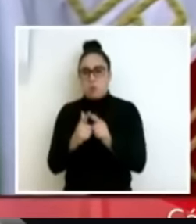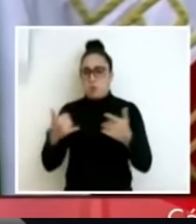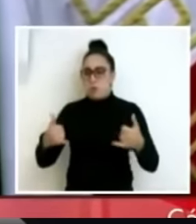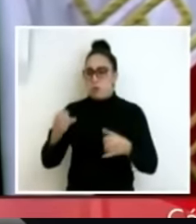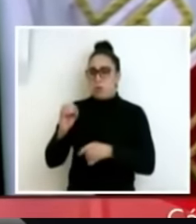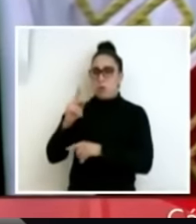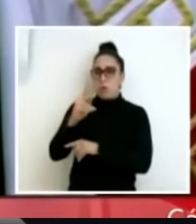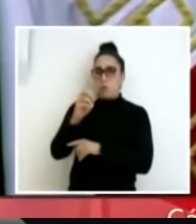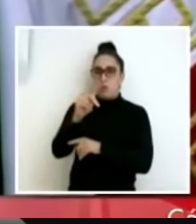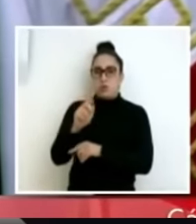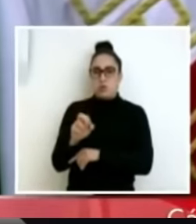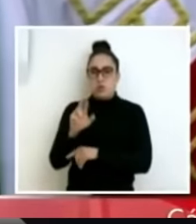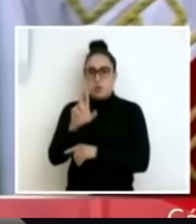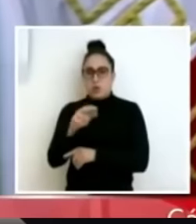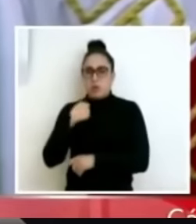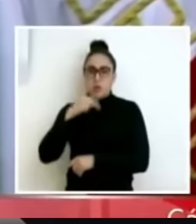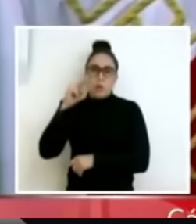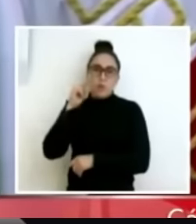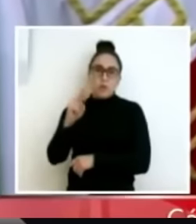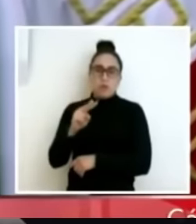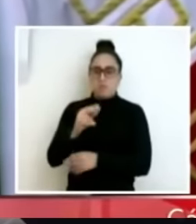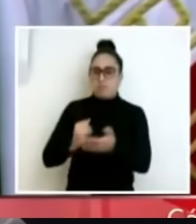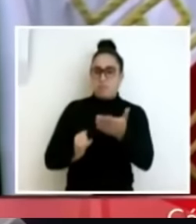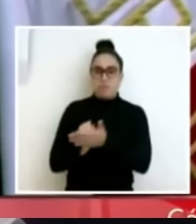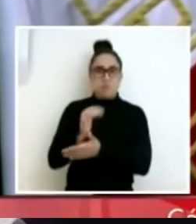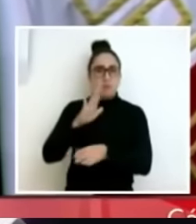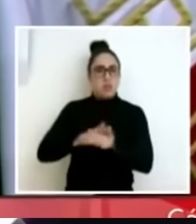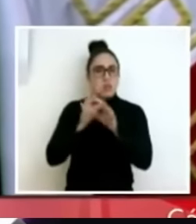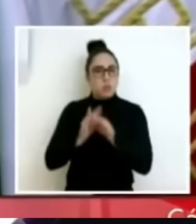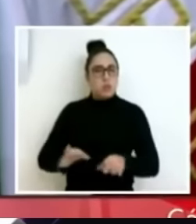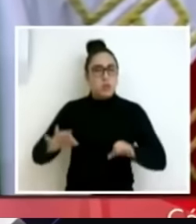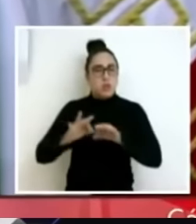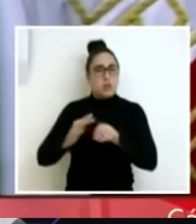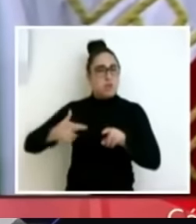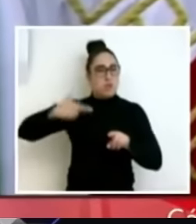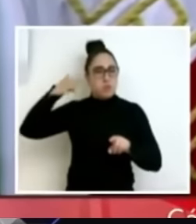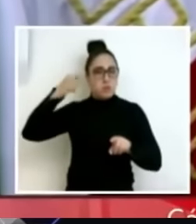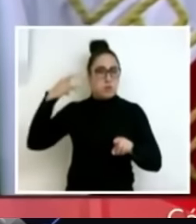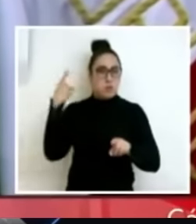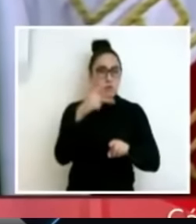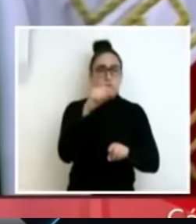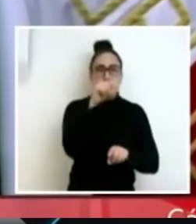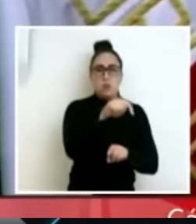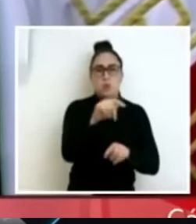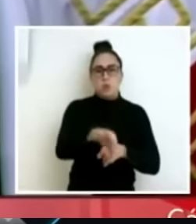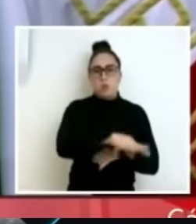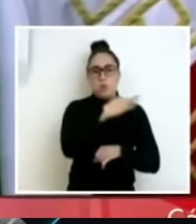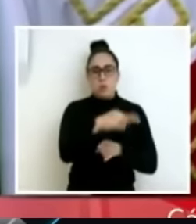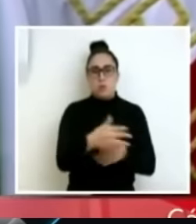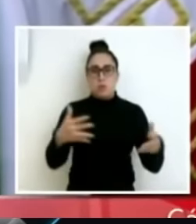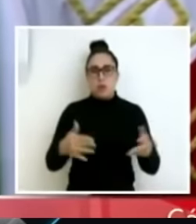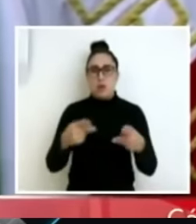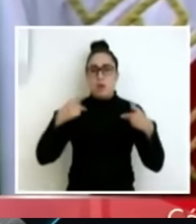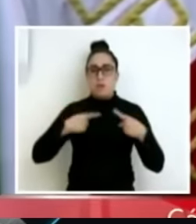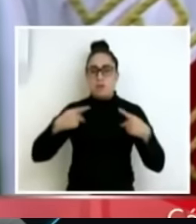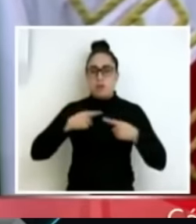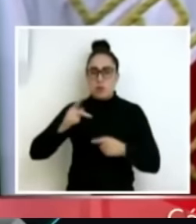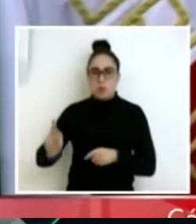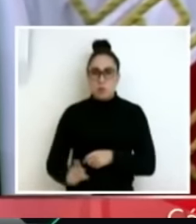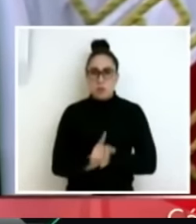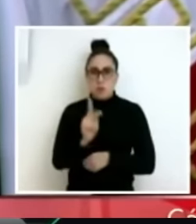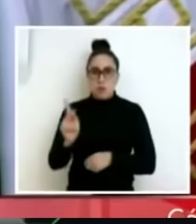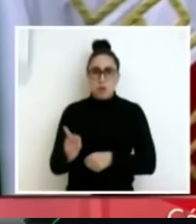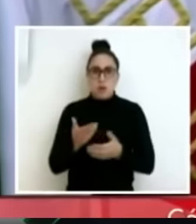más importante es el del pueblo. Y la sentencia final es la que hace nuestra